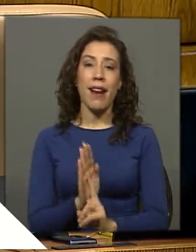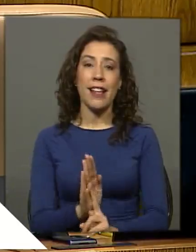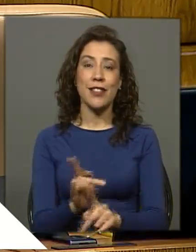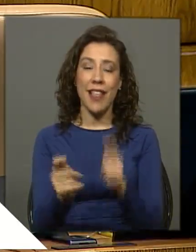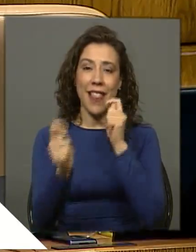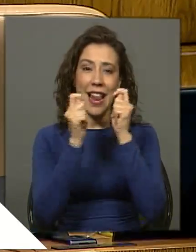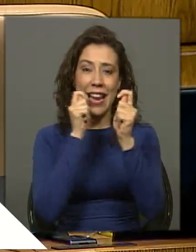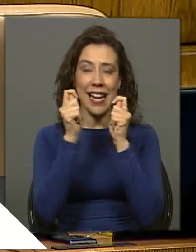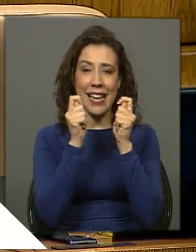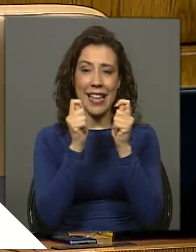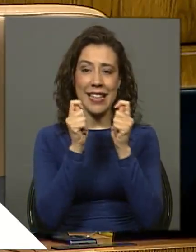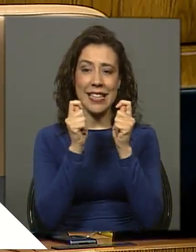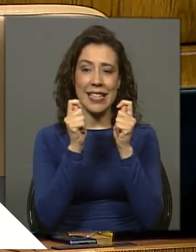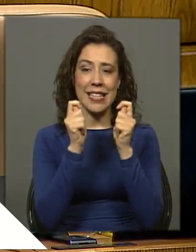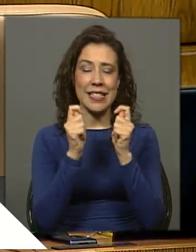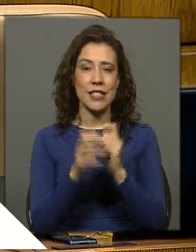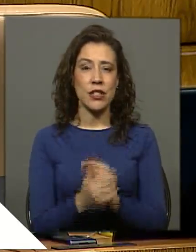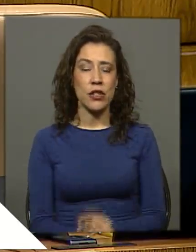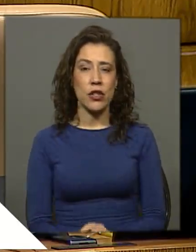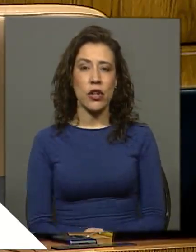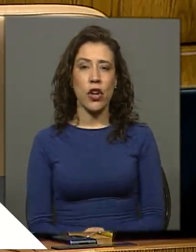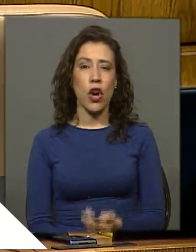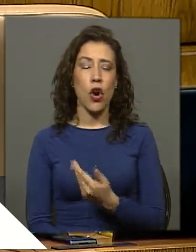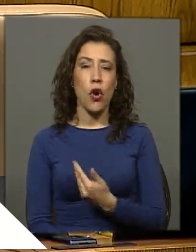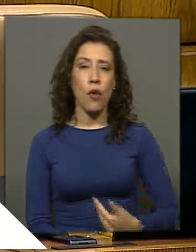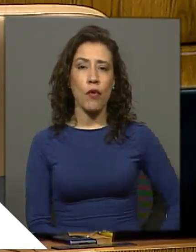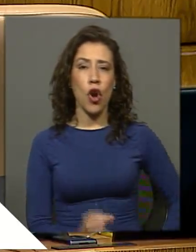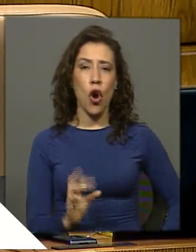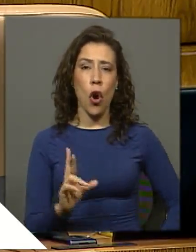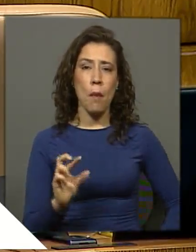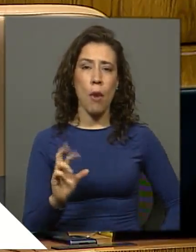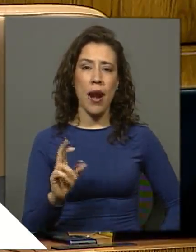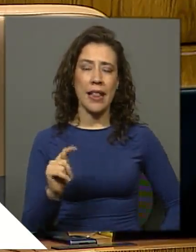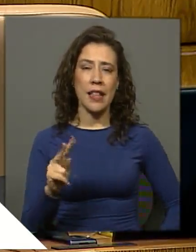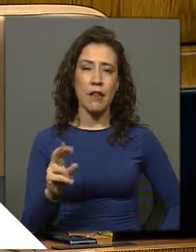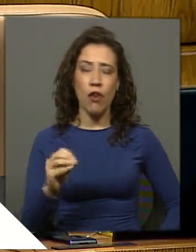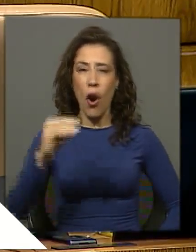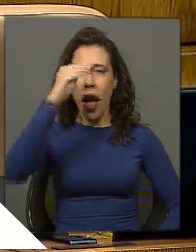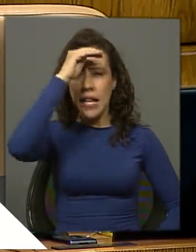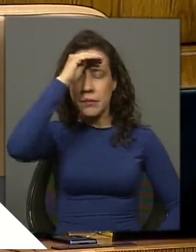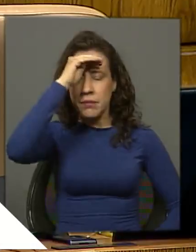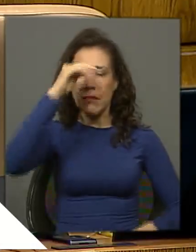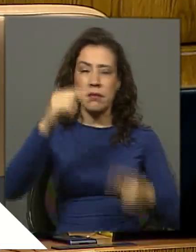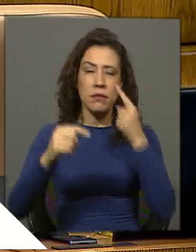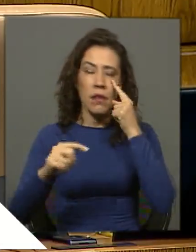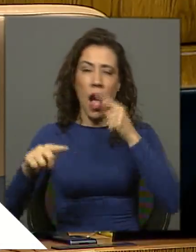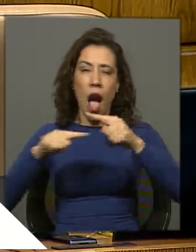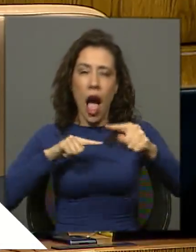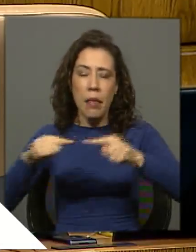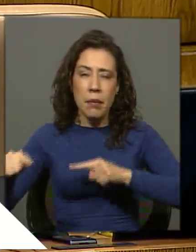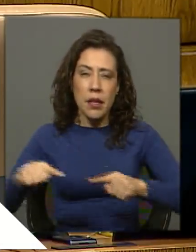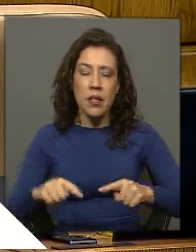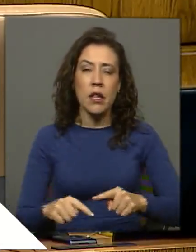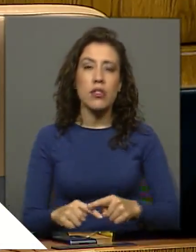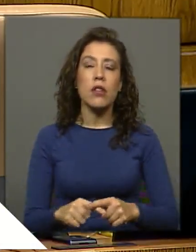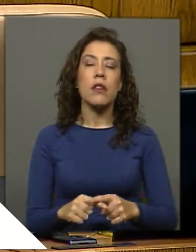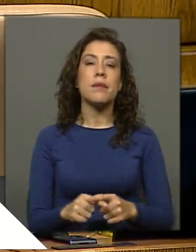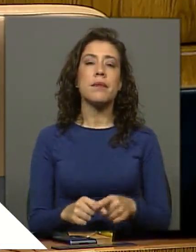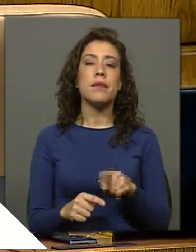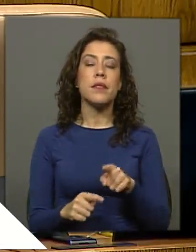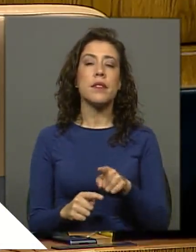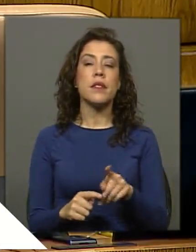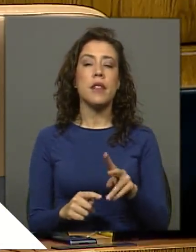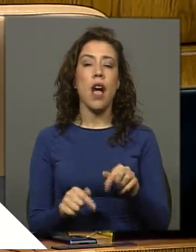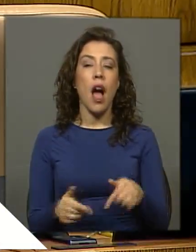ese riesgo y de su gobierno corporativo el conocimiento la experiencia de su administración la eficacia etcétera tendrá carácter y